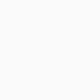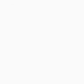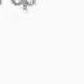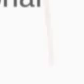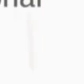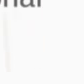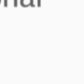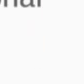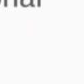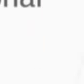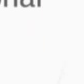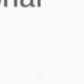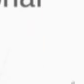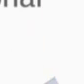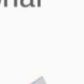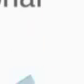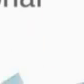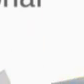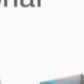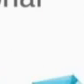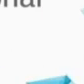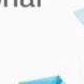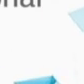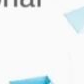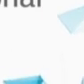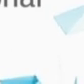Fin de espacio promocional.